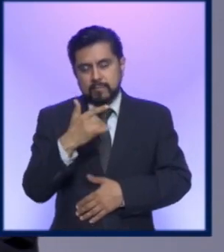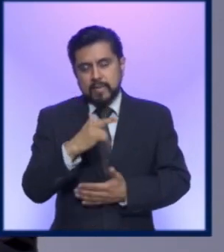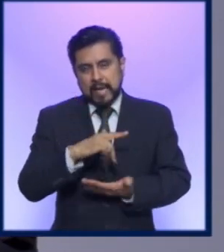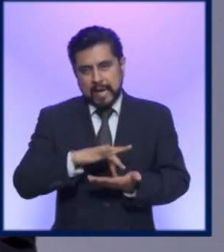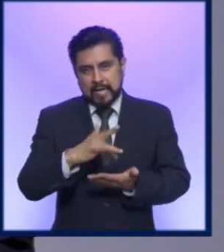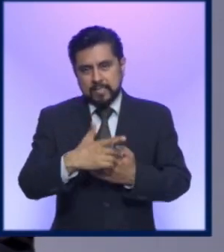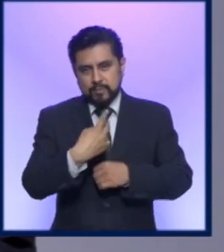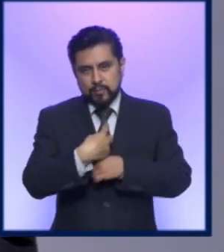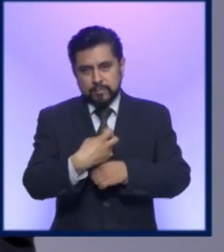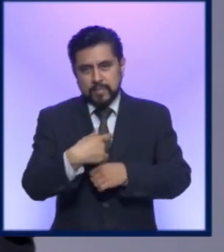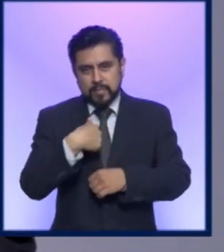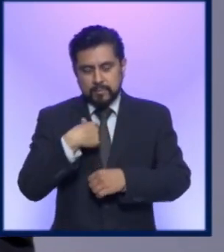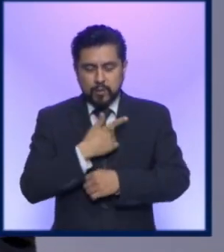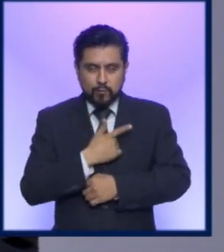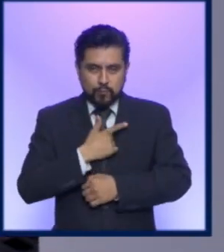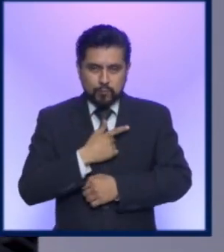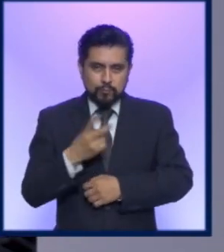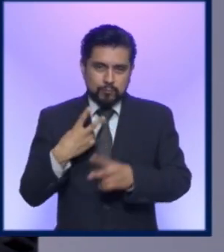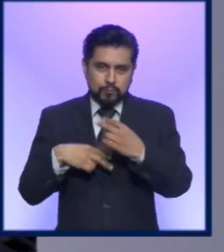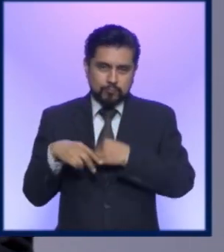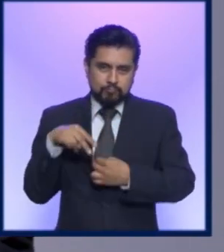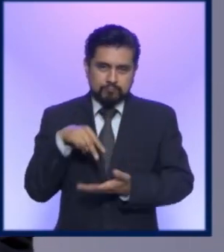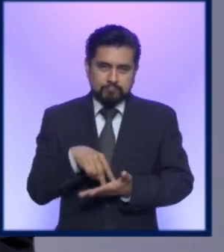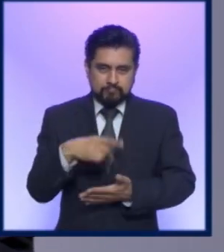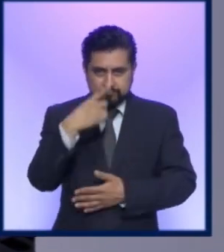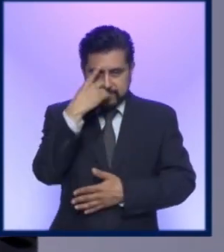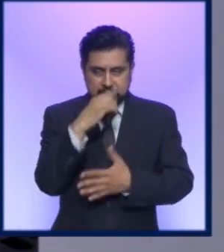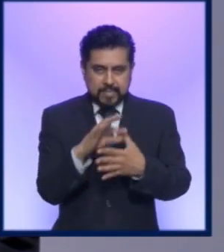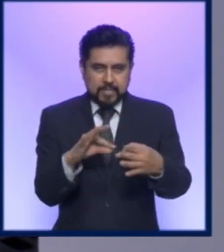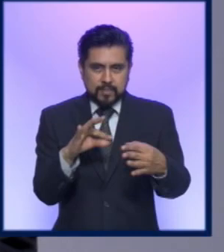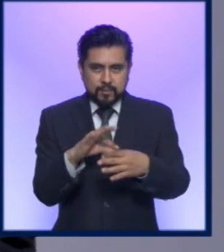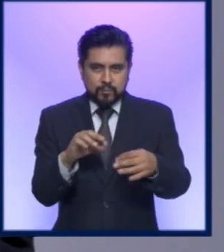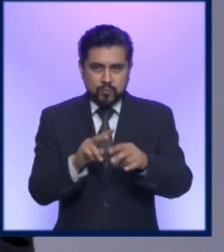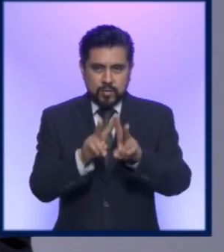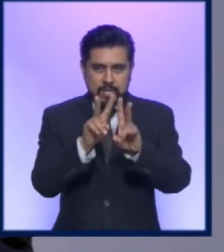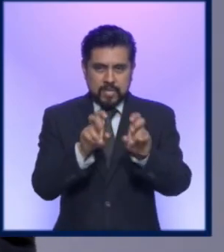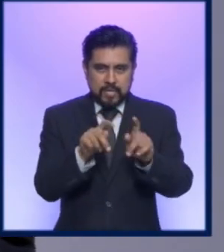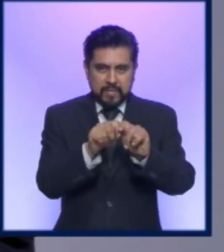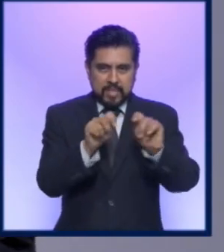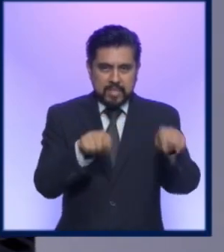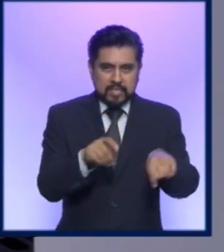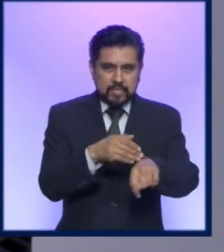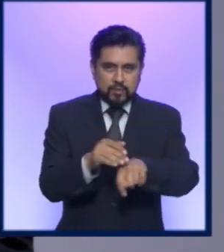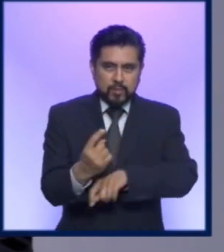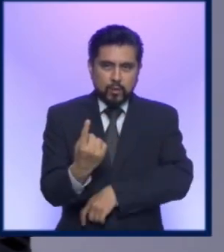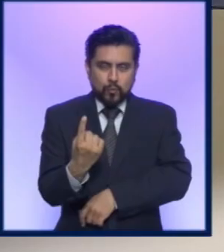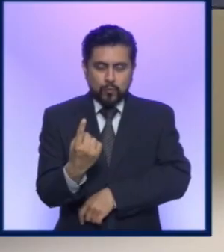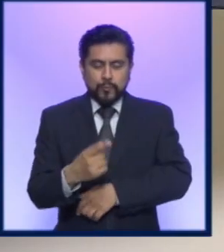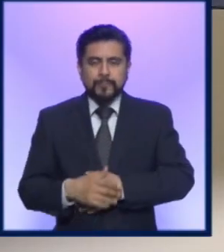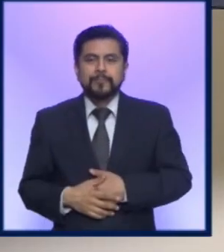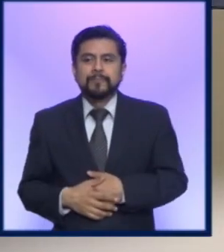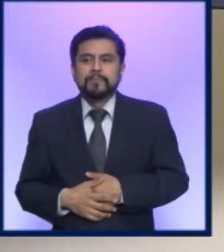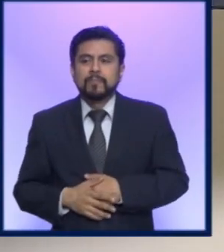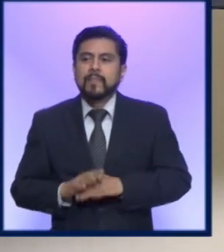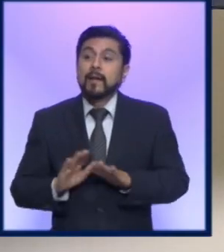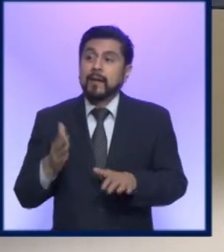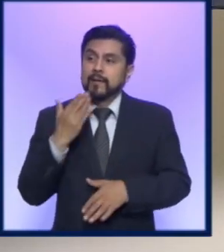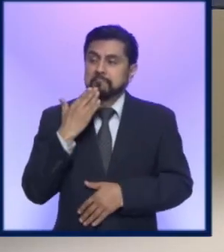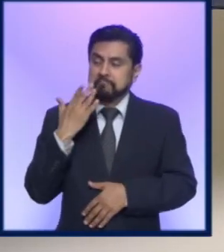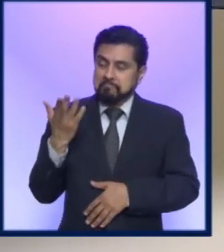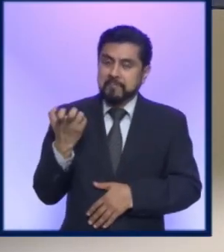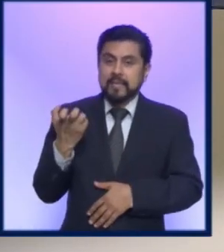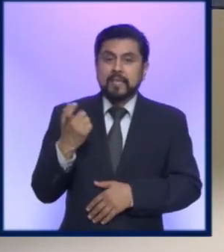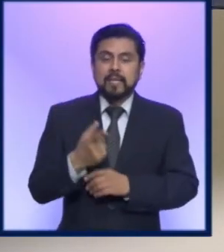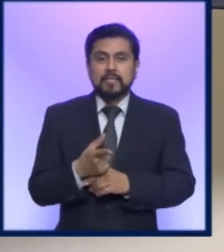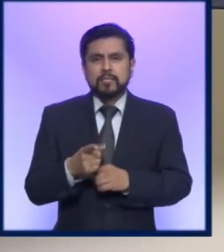es un gusto estar aquí y bueno para exponer el tema del la tesis un del 2022 ya lo dijiste tú pues bien